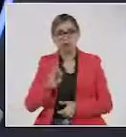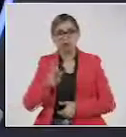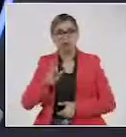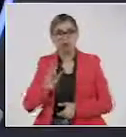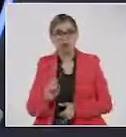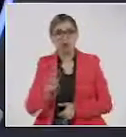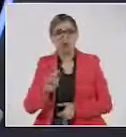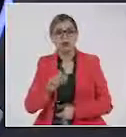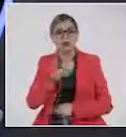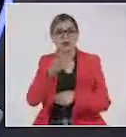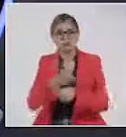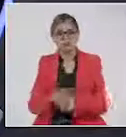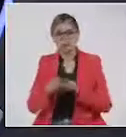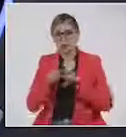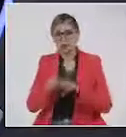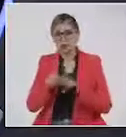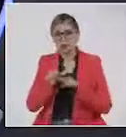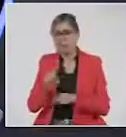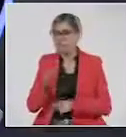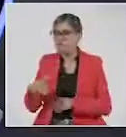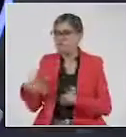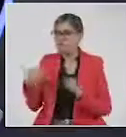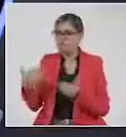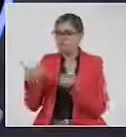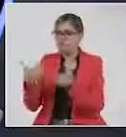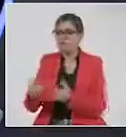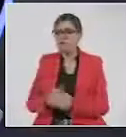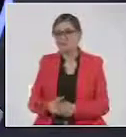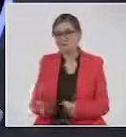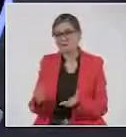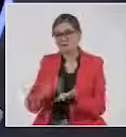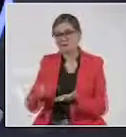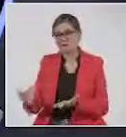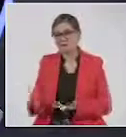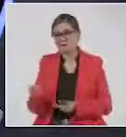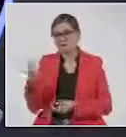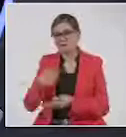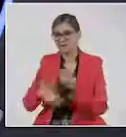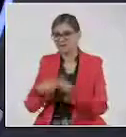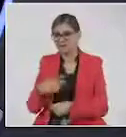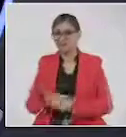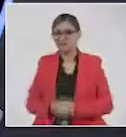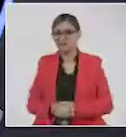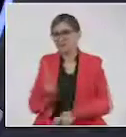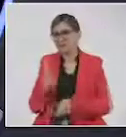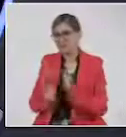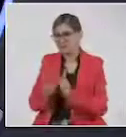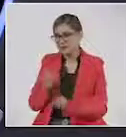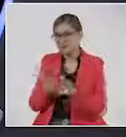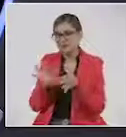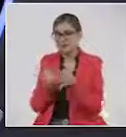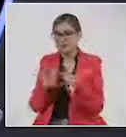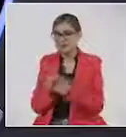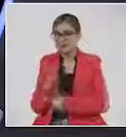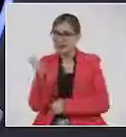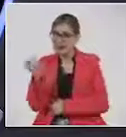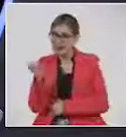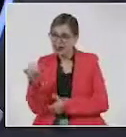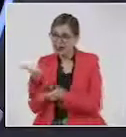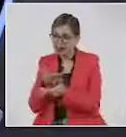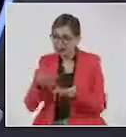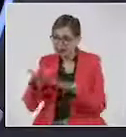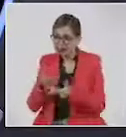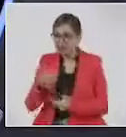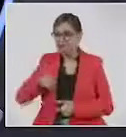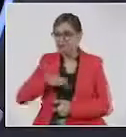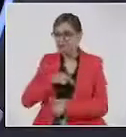sigan. Y seguirán. Y las que se sigan seguramente sumando. Seguirán. Bien, muchísimas gracias por acompañarnos aquí en el estudio, por platicarnos sobre este trabajo y que, por supuesto, estaremos muy